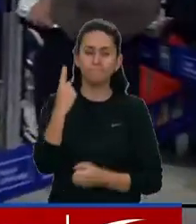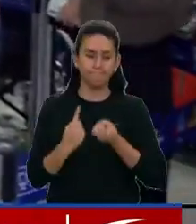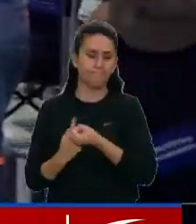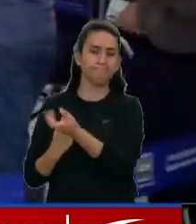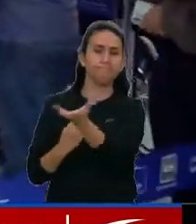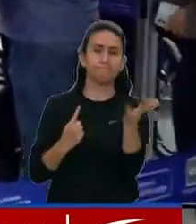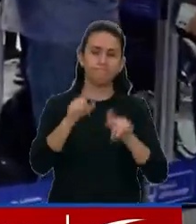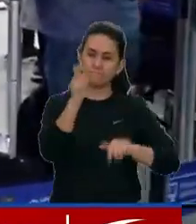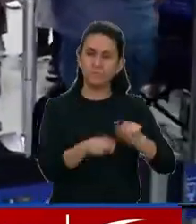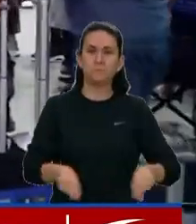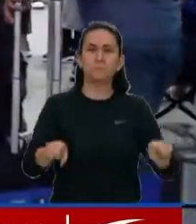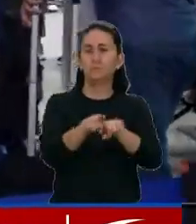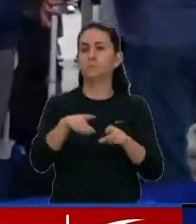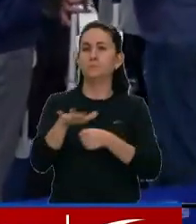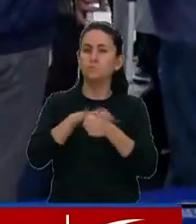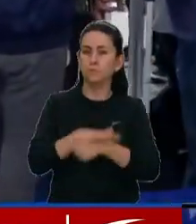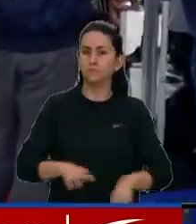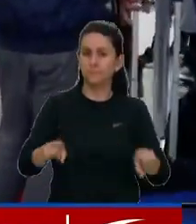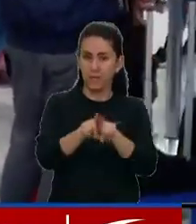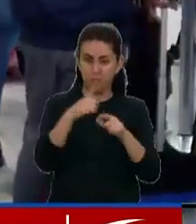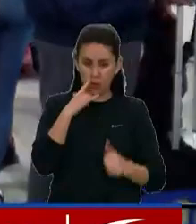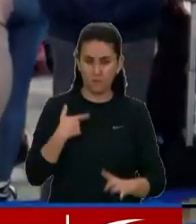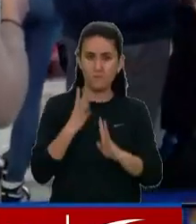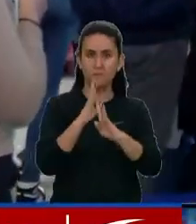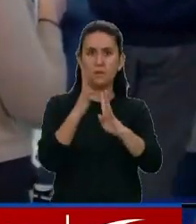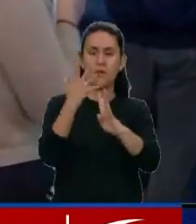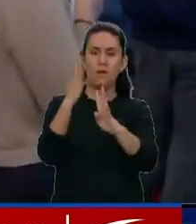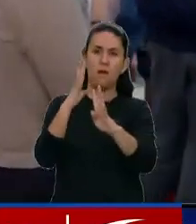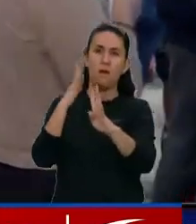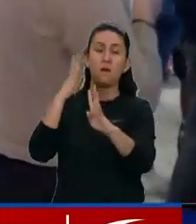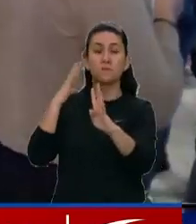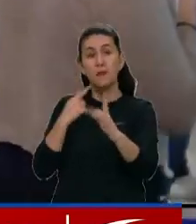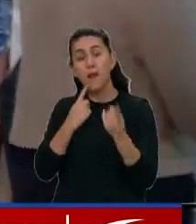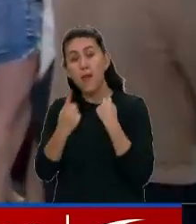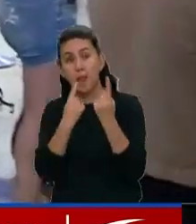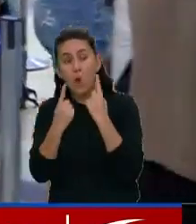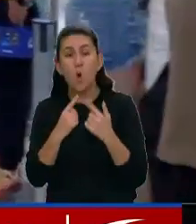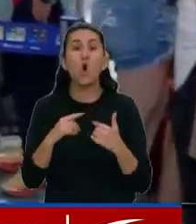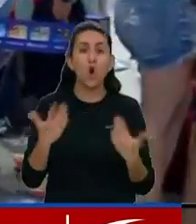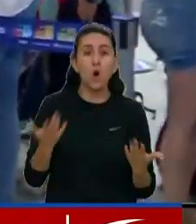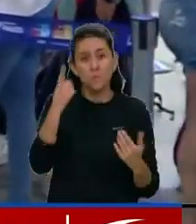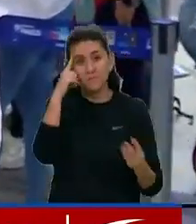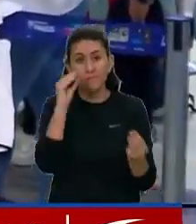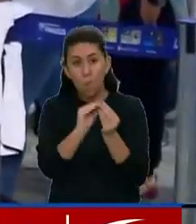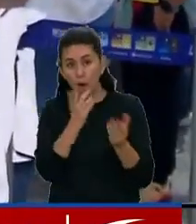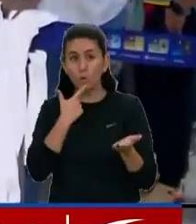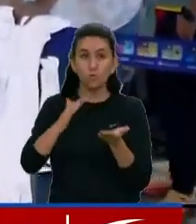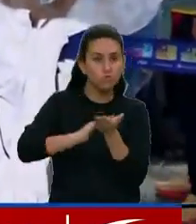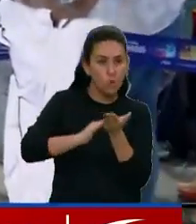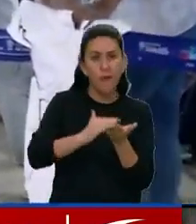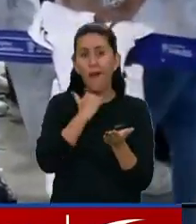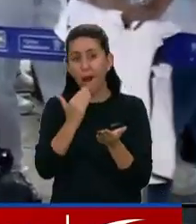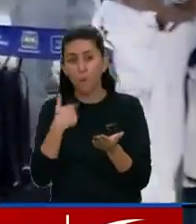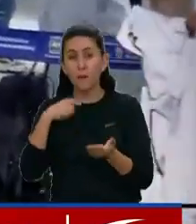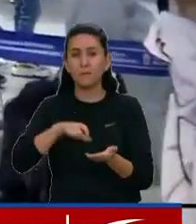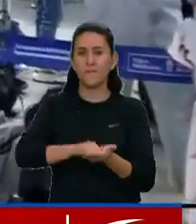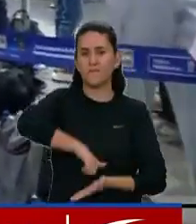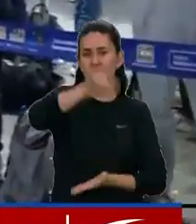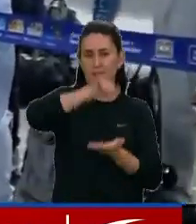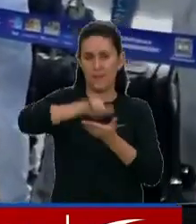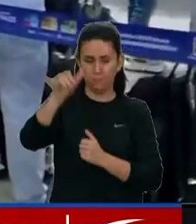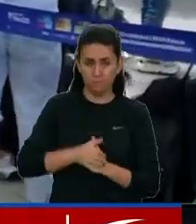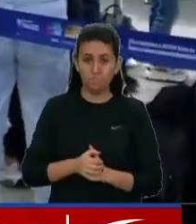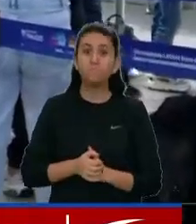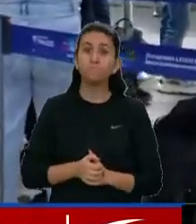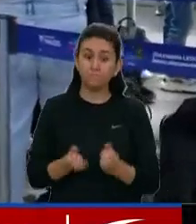personas que ustedes las ven en esta fila, haciendo la fila para ver, buscar una solución y poder llegar a sus destinos. Varios